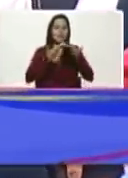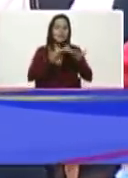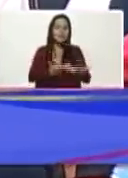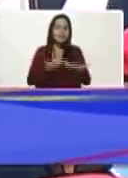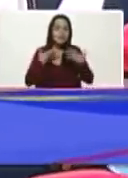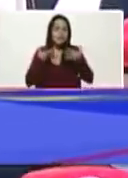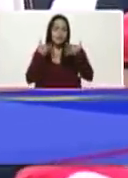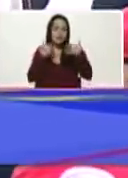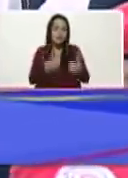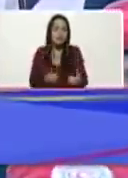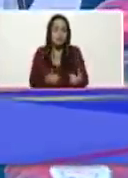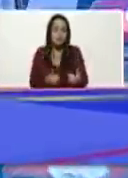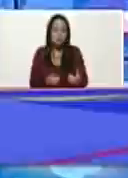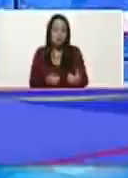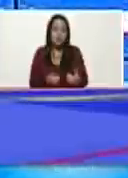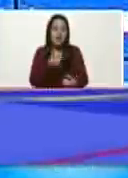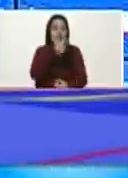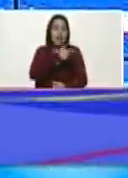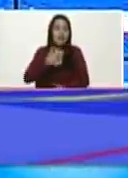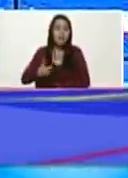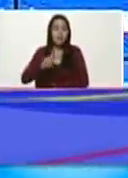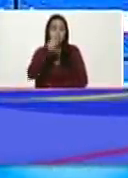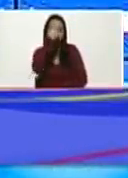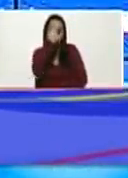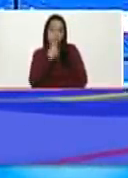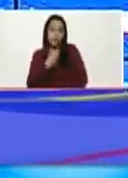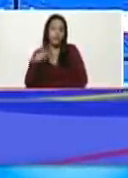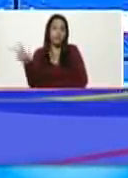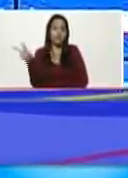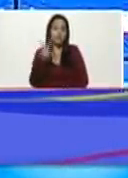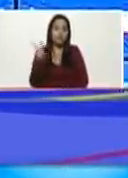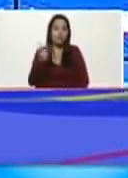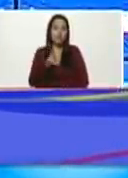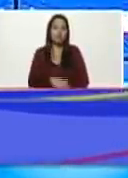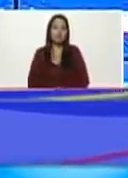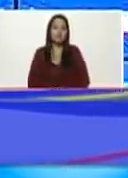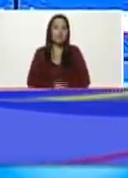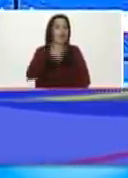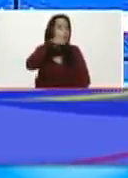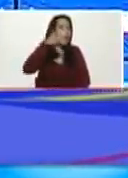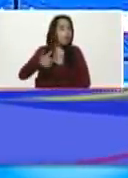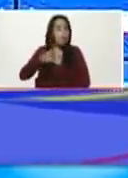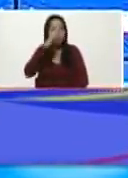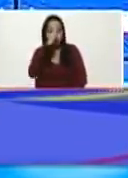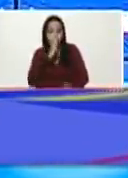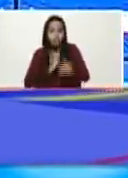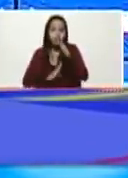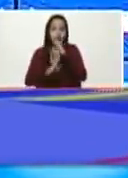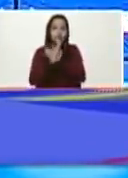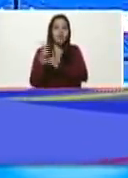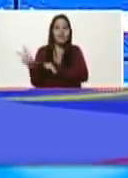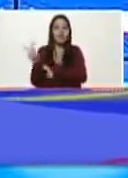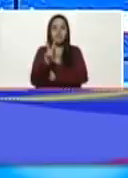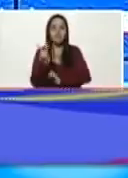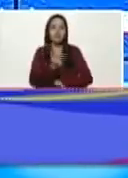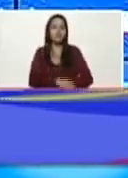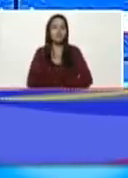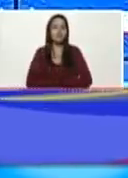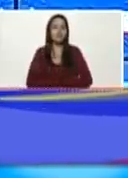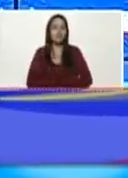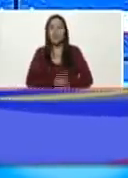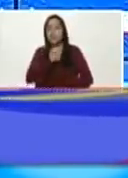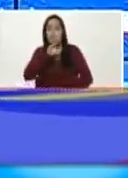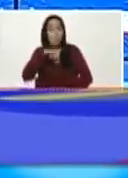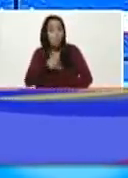salud a los humildes de Venezuela, al pueblo humilde de Venezuela. Y no pueden